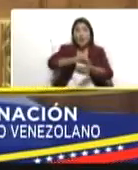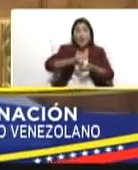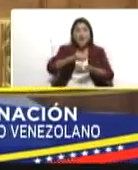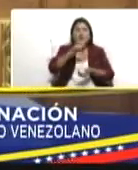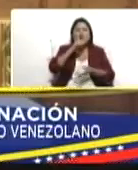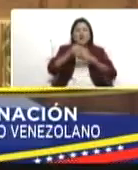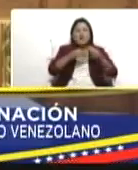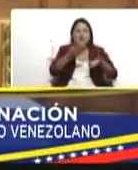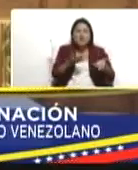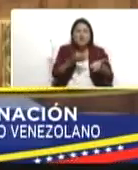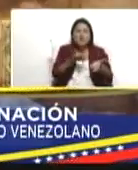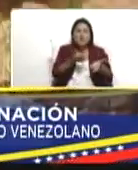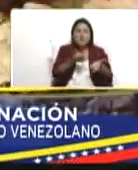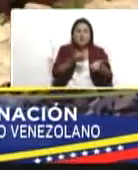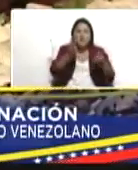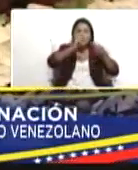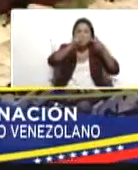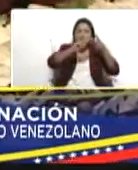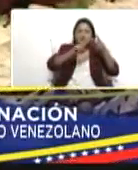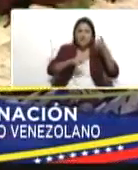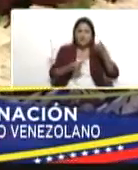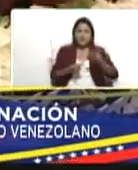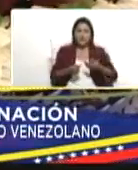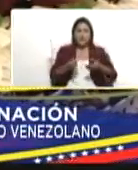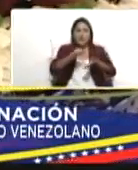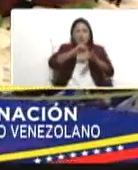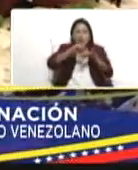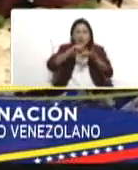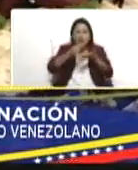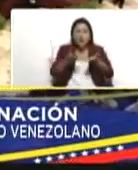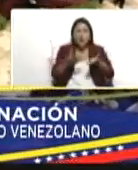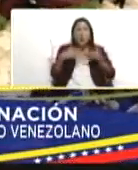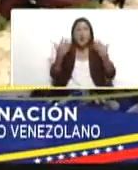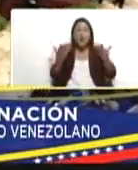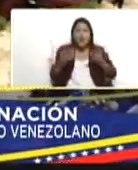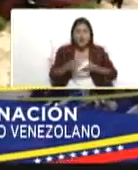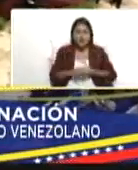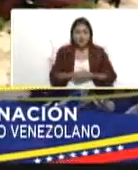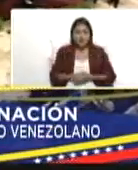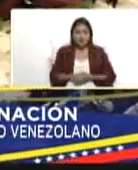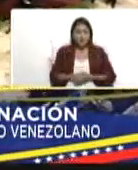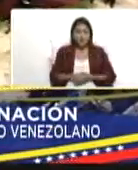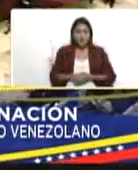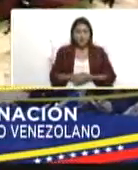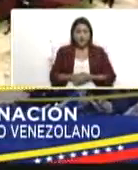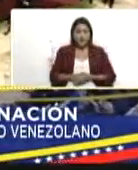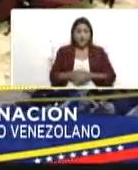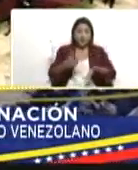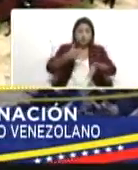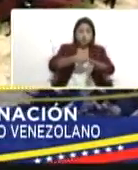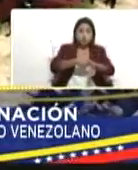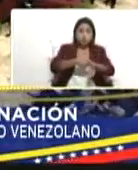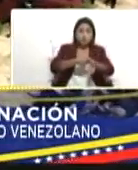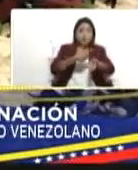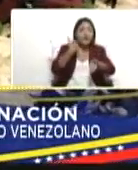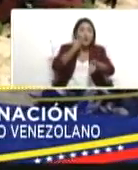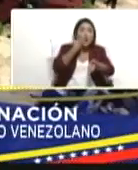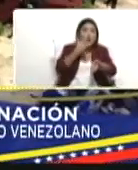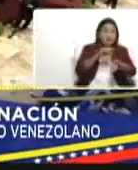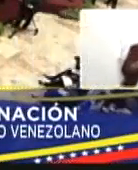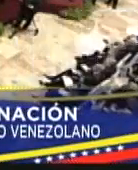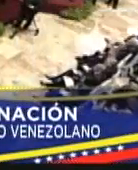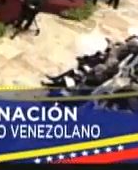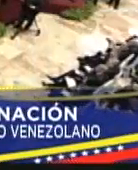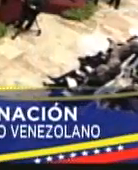hizo Con qué material con qué bisturí Con qué anestesia porque hay